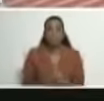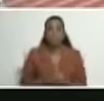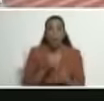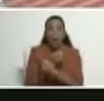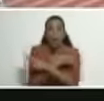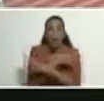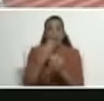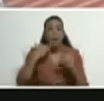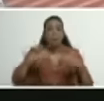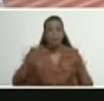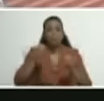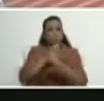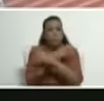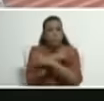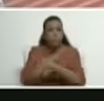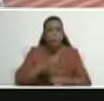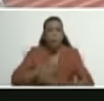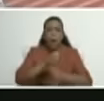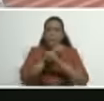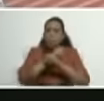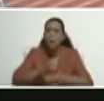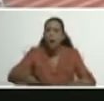Aquí tengo las fotos.